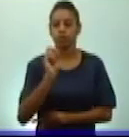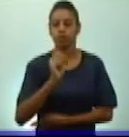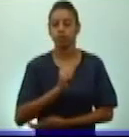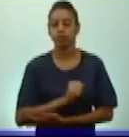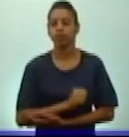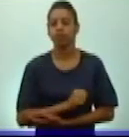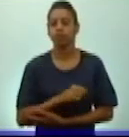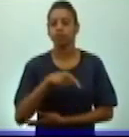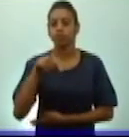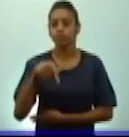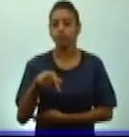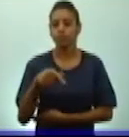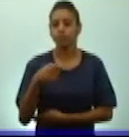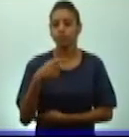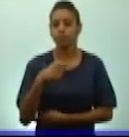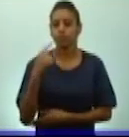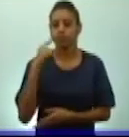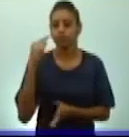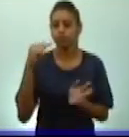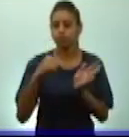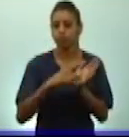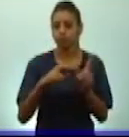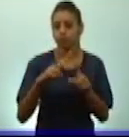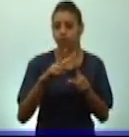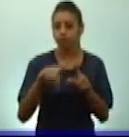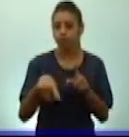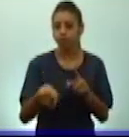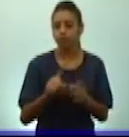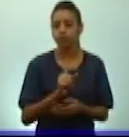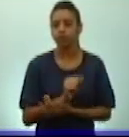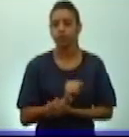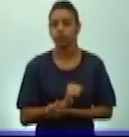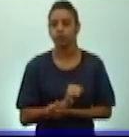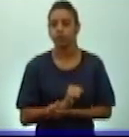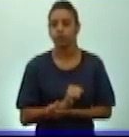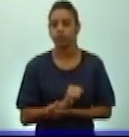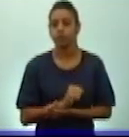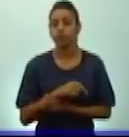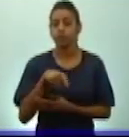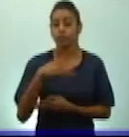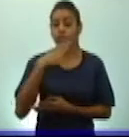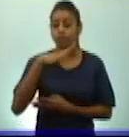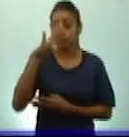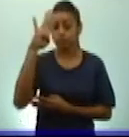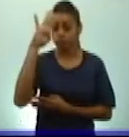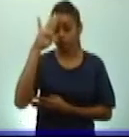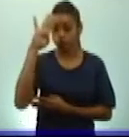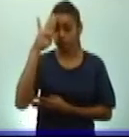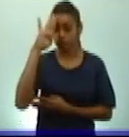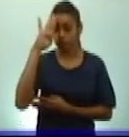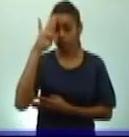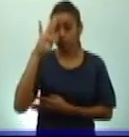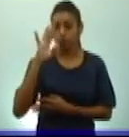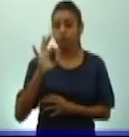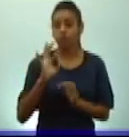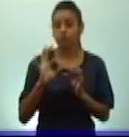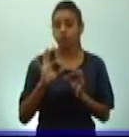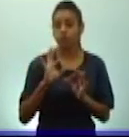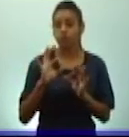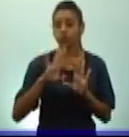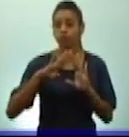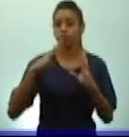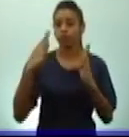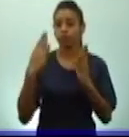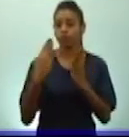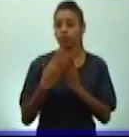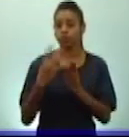Esa Cuba que se admira y se reconoce, hay que enaltecerla y cuidarla entre todos. Les doy un